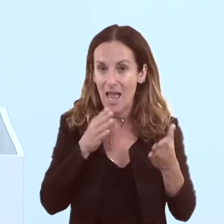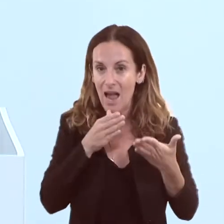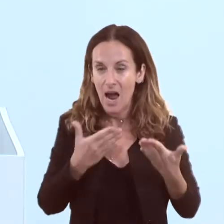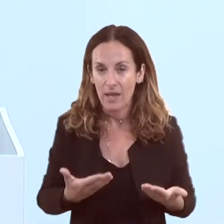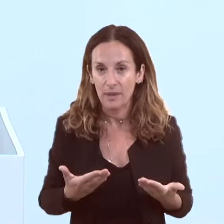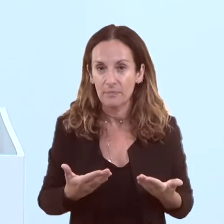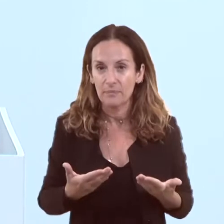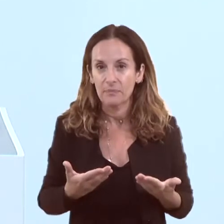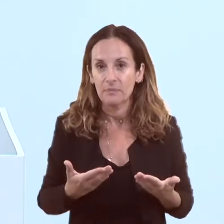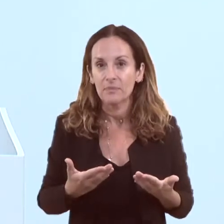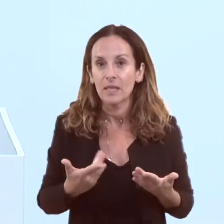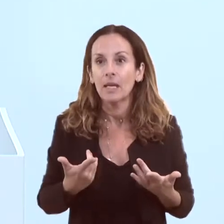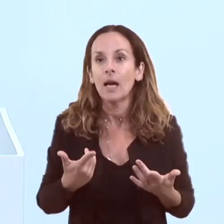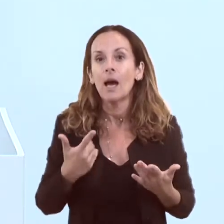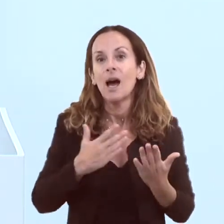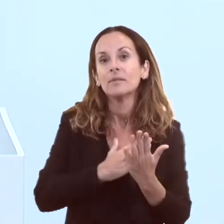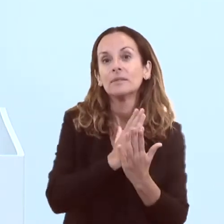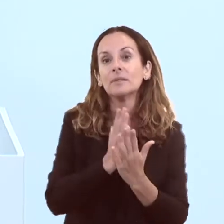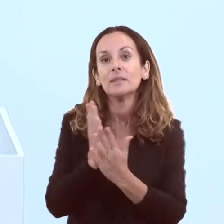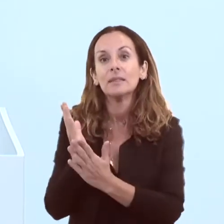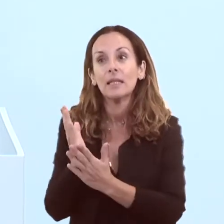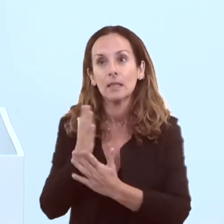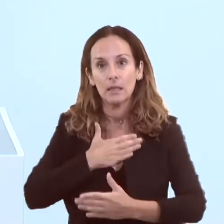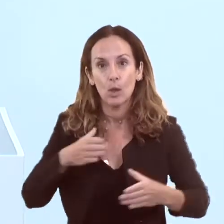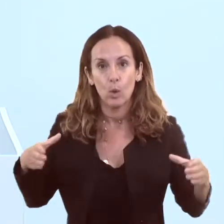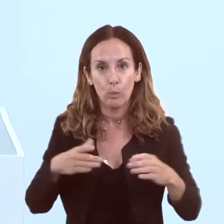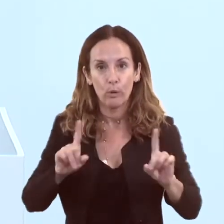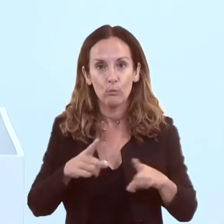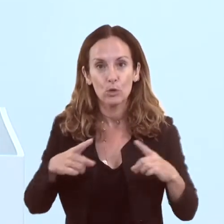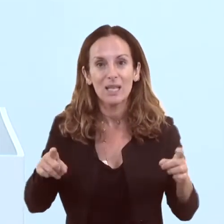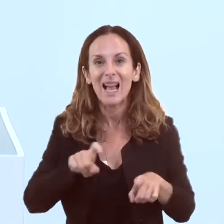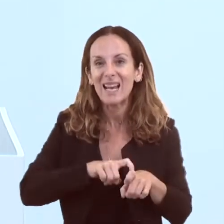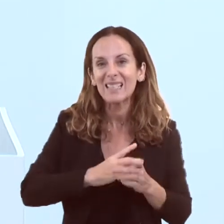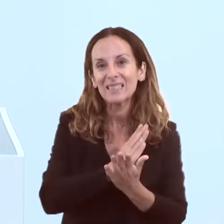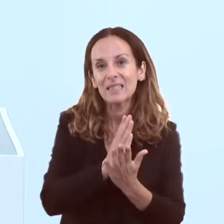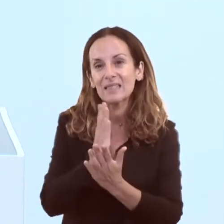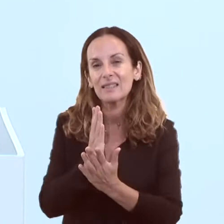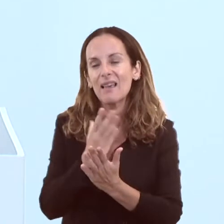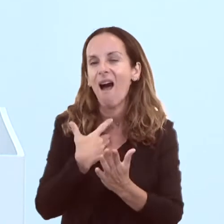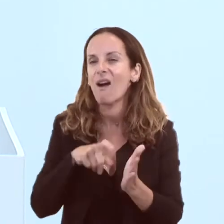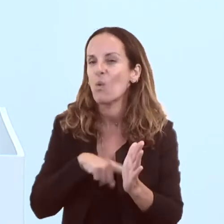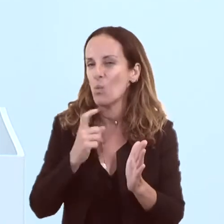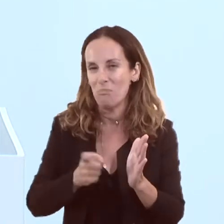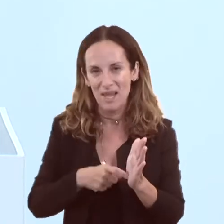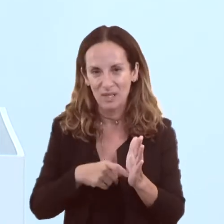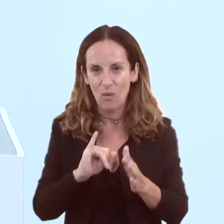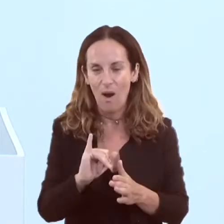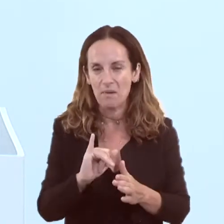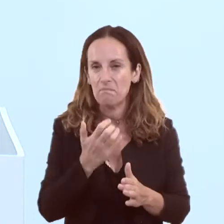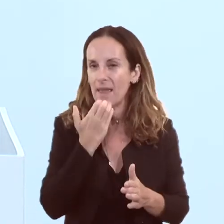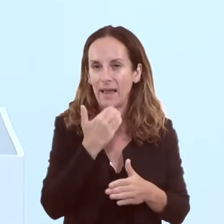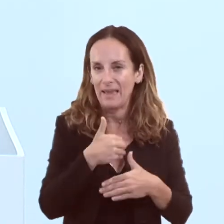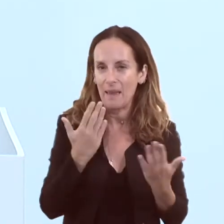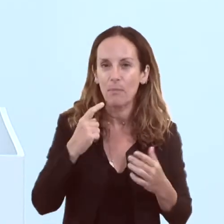que la el abanico de géneros que practica la banda está completo Vamos como desde la